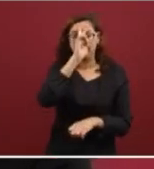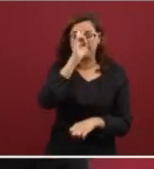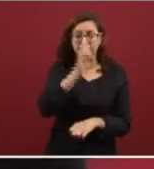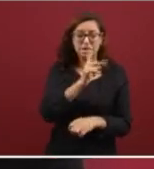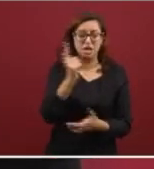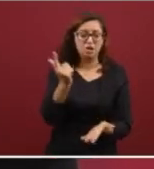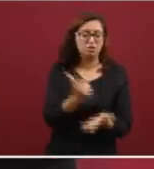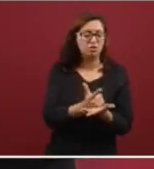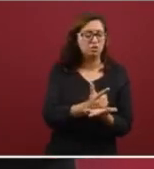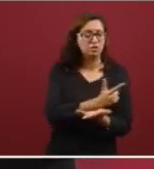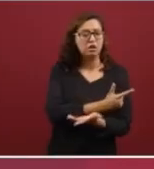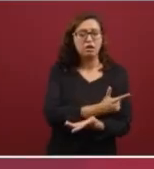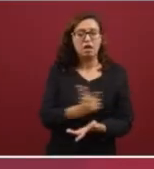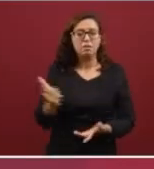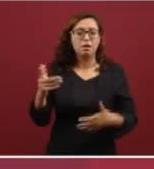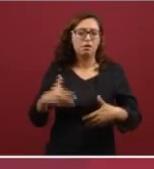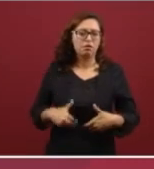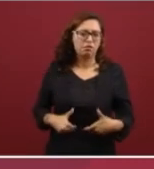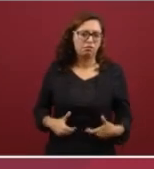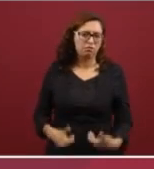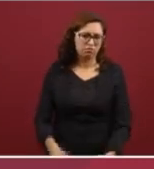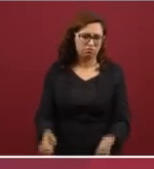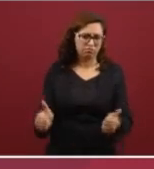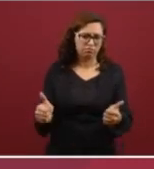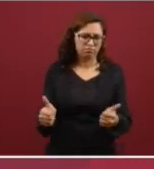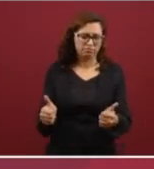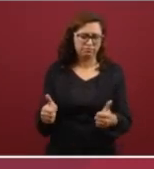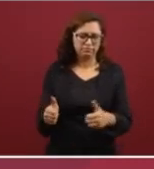de desnutrición